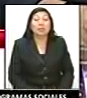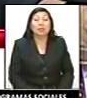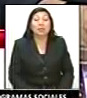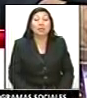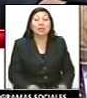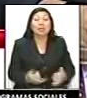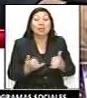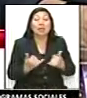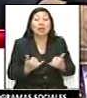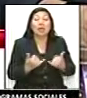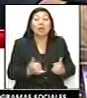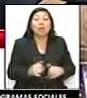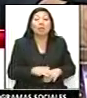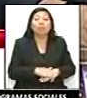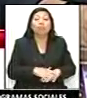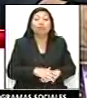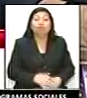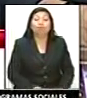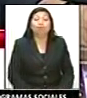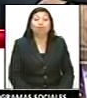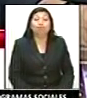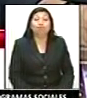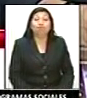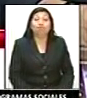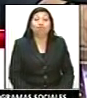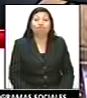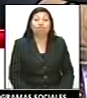ahora tratar de